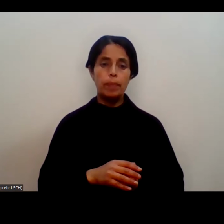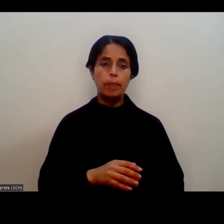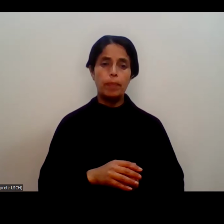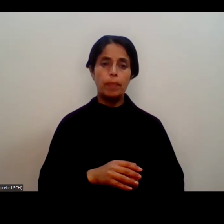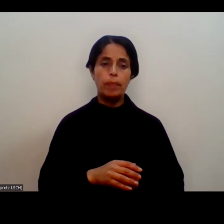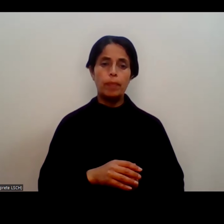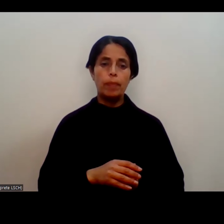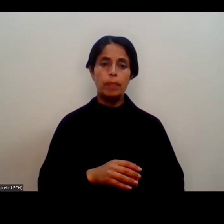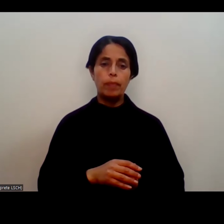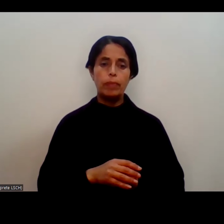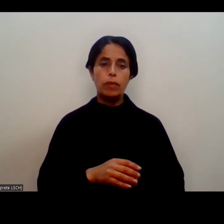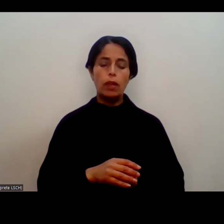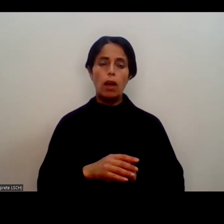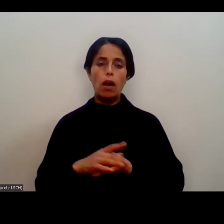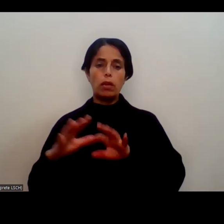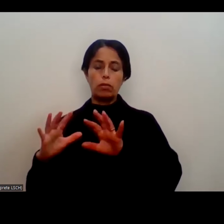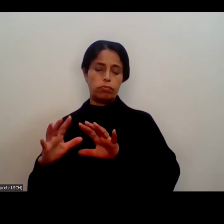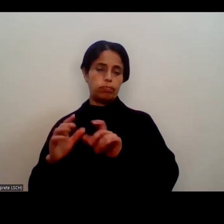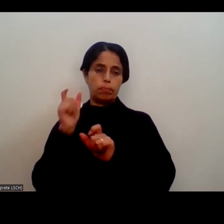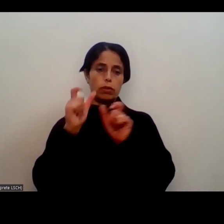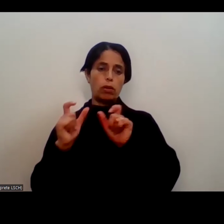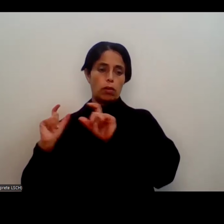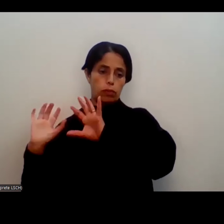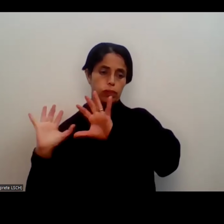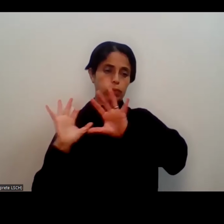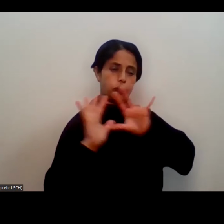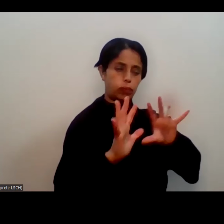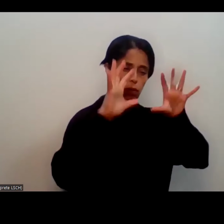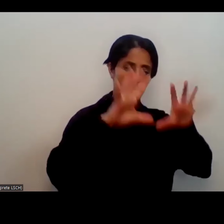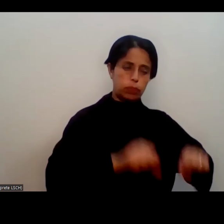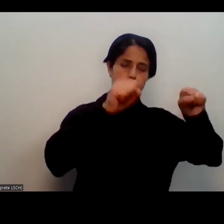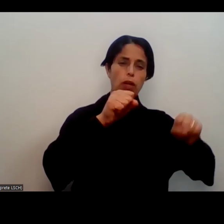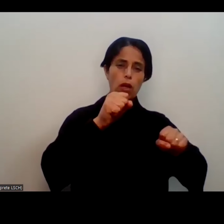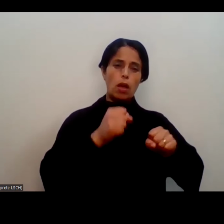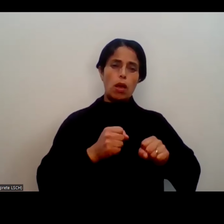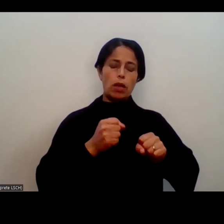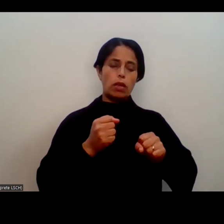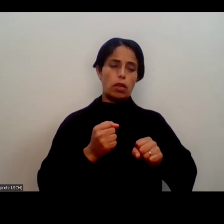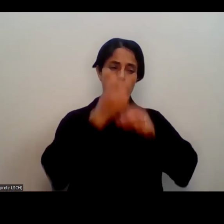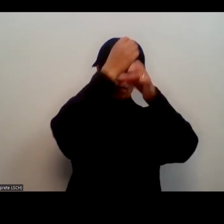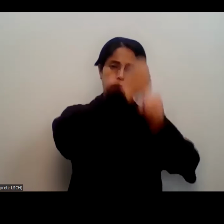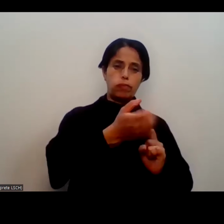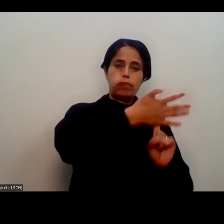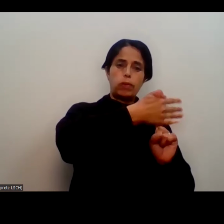la invasión incaica del norte grande de Chile y llegan hasta San Pedro de Atacama.